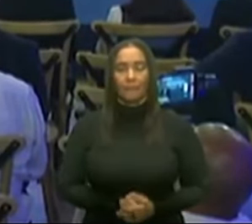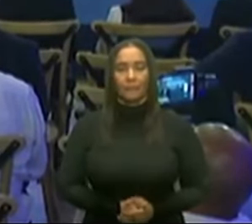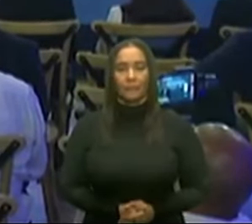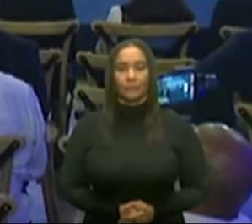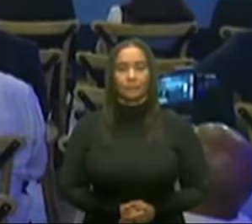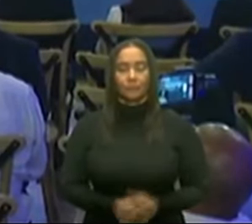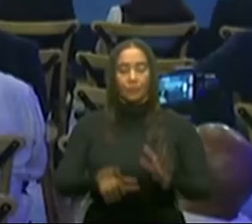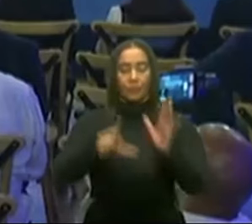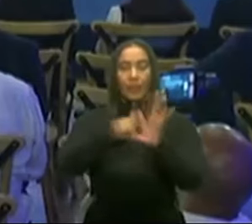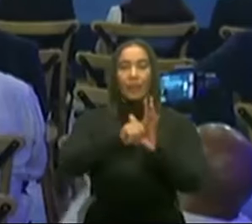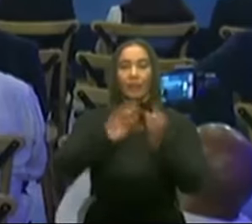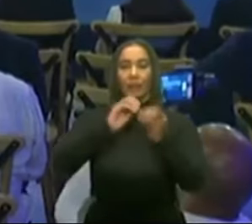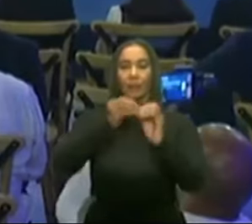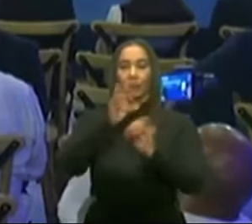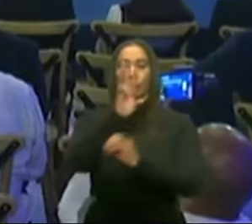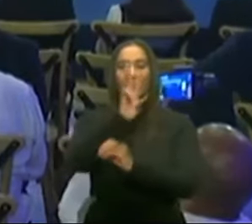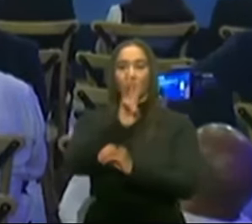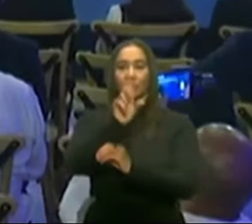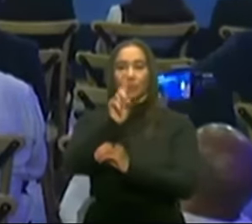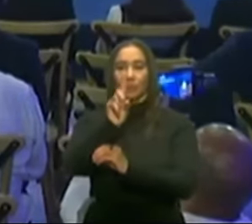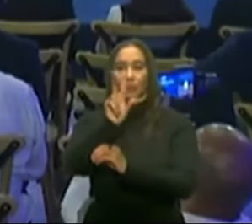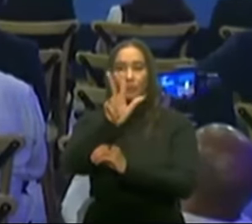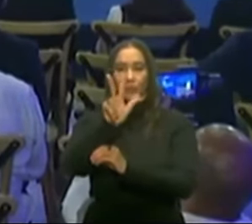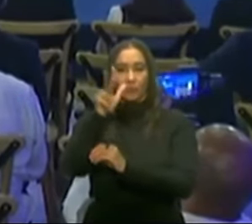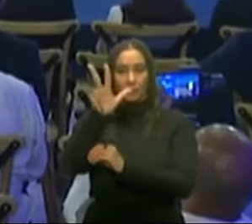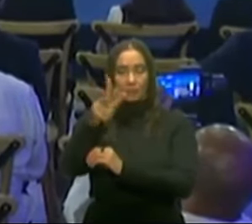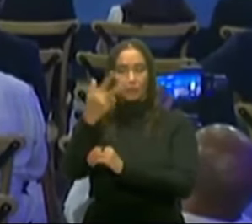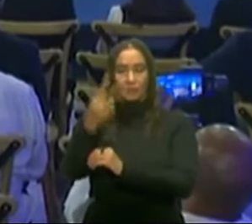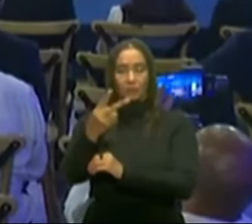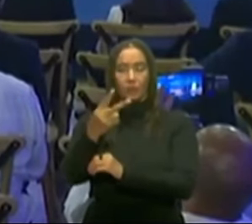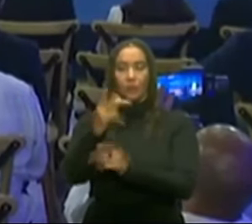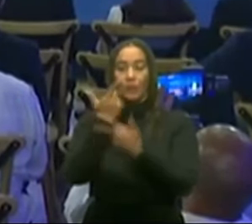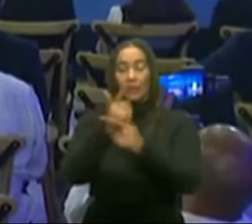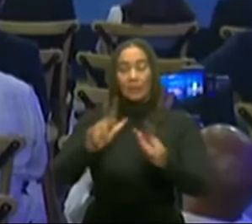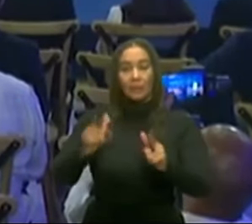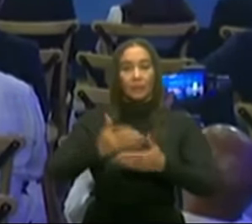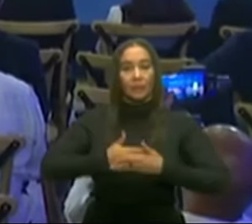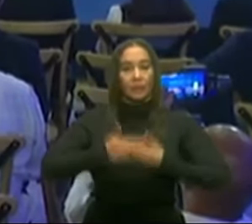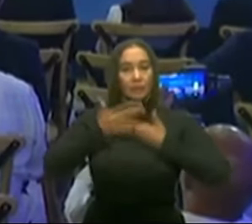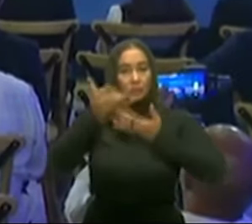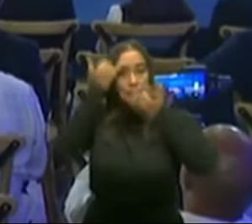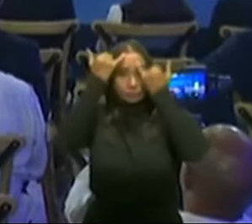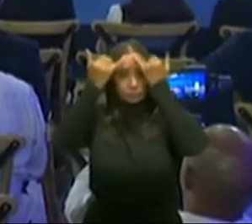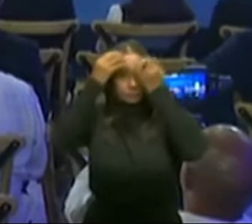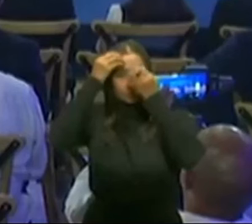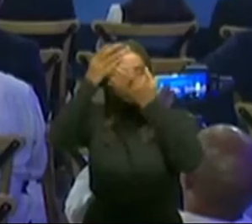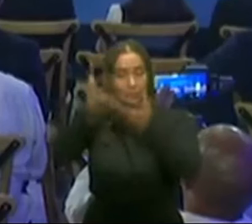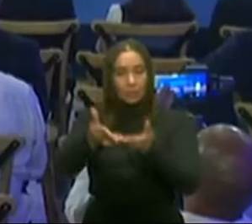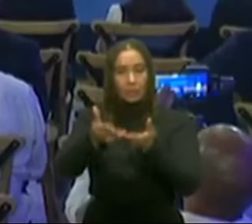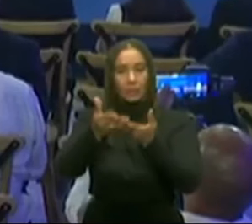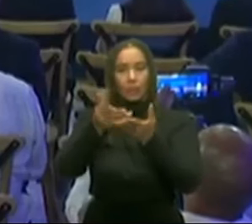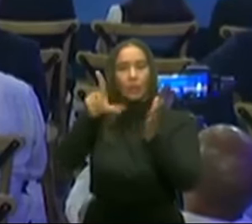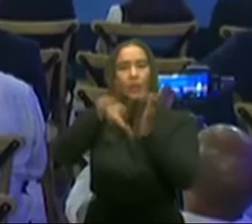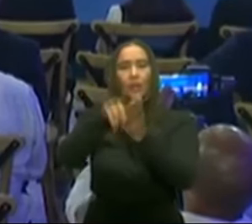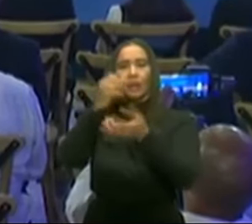La ley número 6132 sobre libertad de expresión y difusión del pensamiento es una ley del año